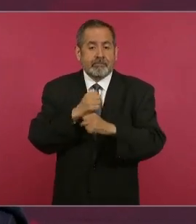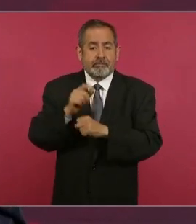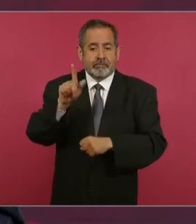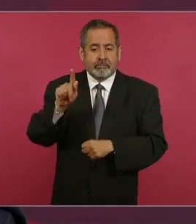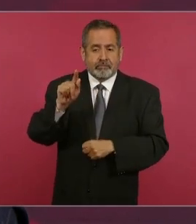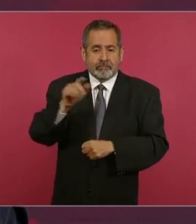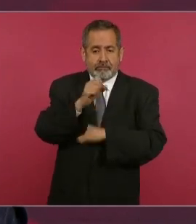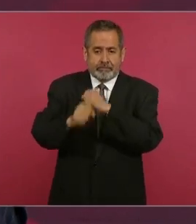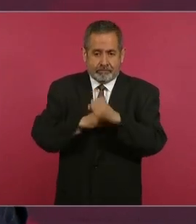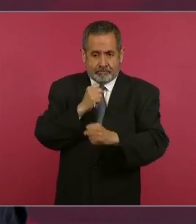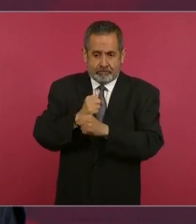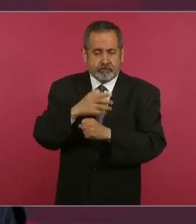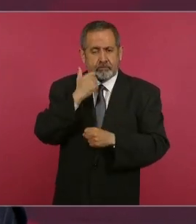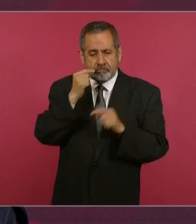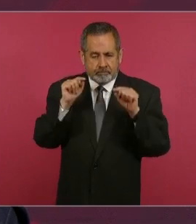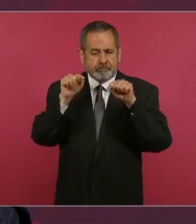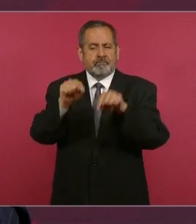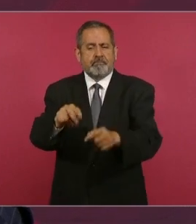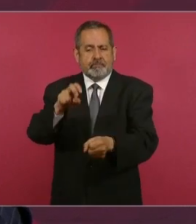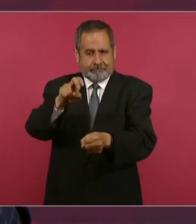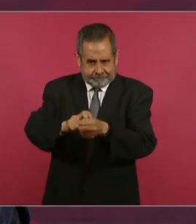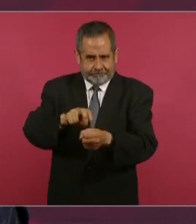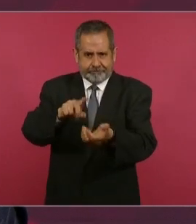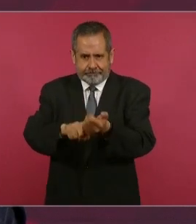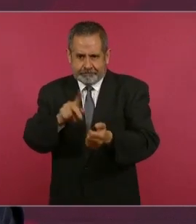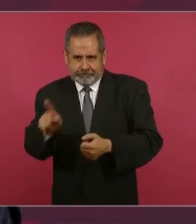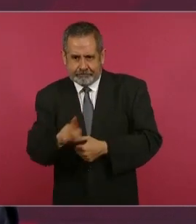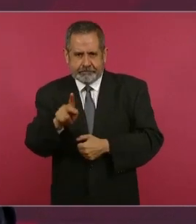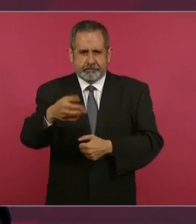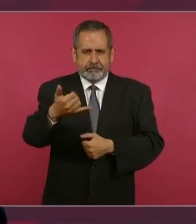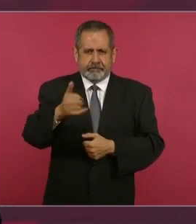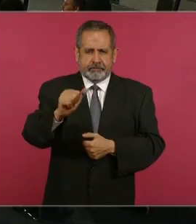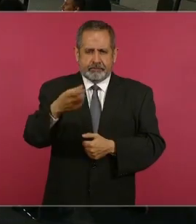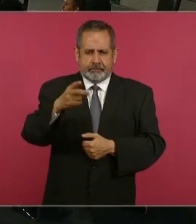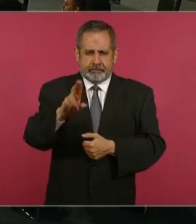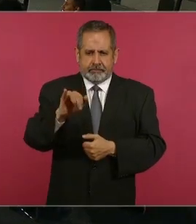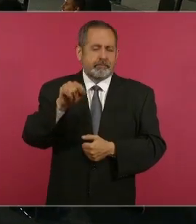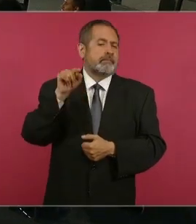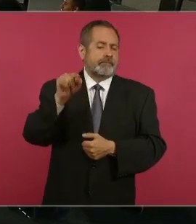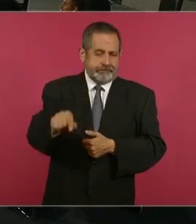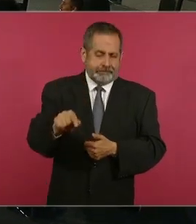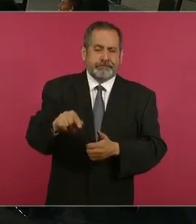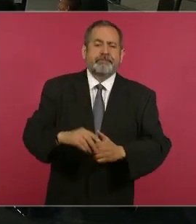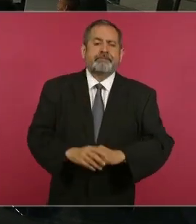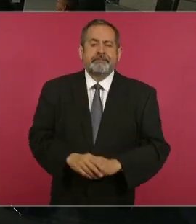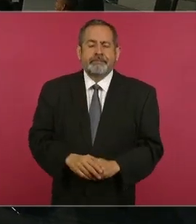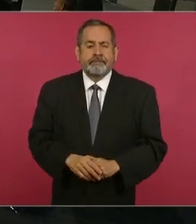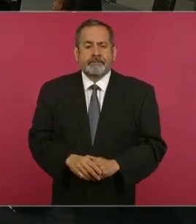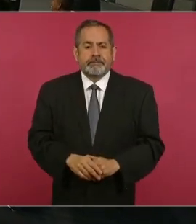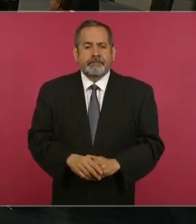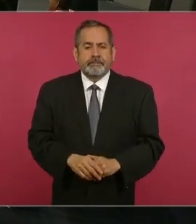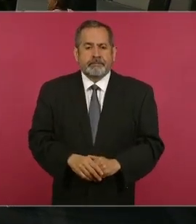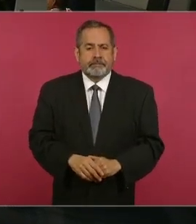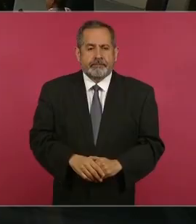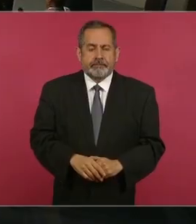quiero cumplirlos ahí, con los yaquis.